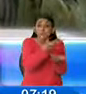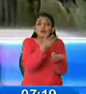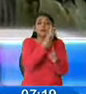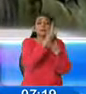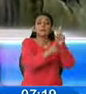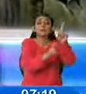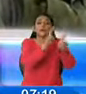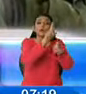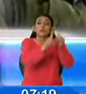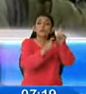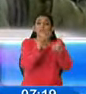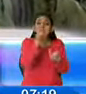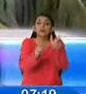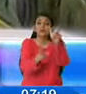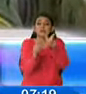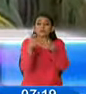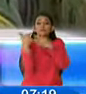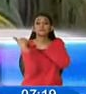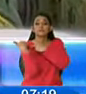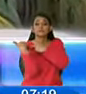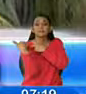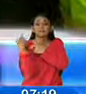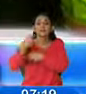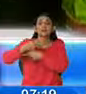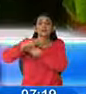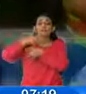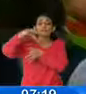pregunta a las personas que son líderes del CNE.